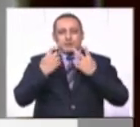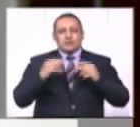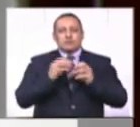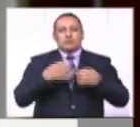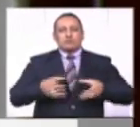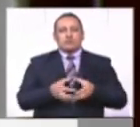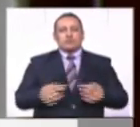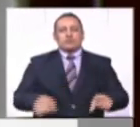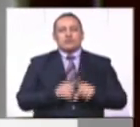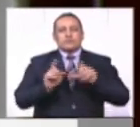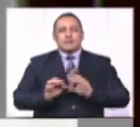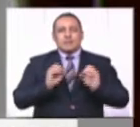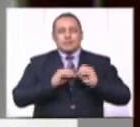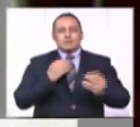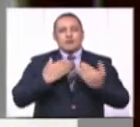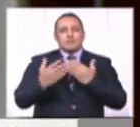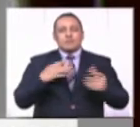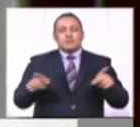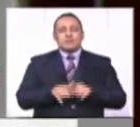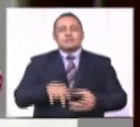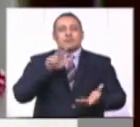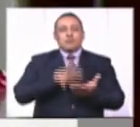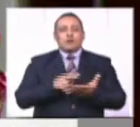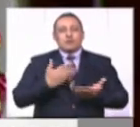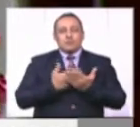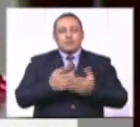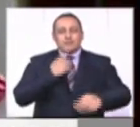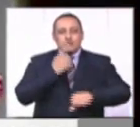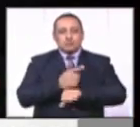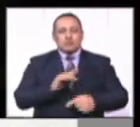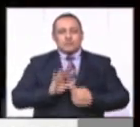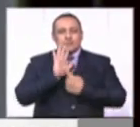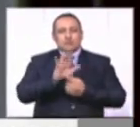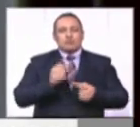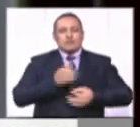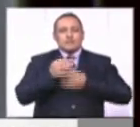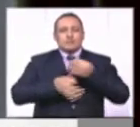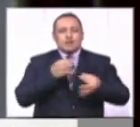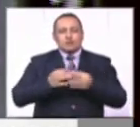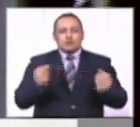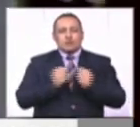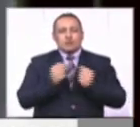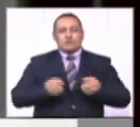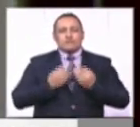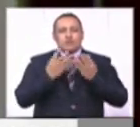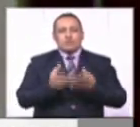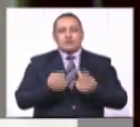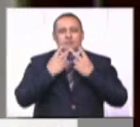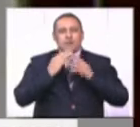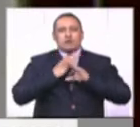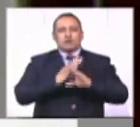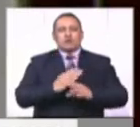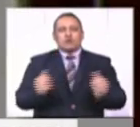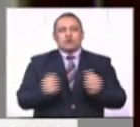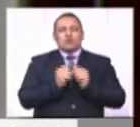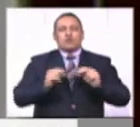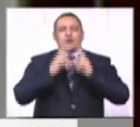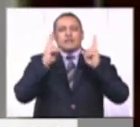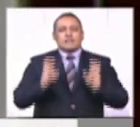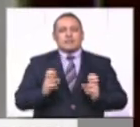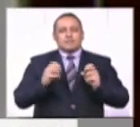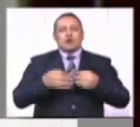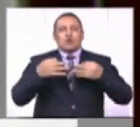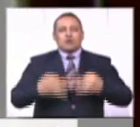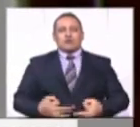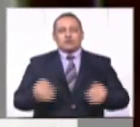órgano de la misma manera se ha aprobado que el denunciado emitió pronunciamiento y expresiones contrarios al parámetro